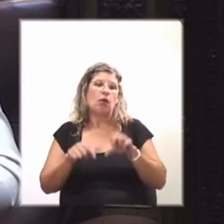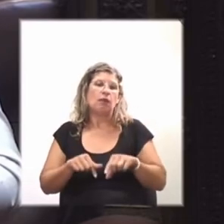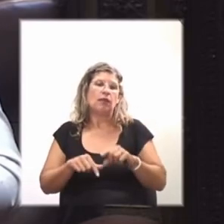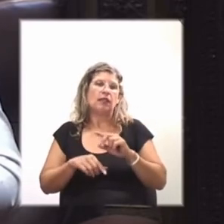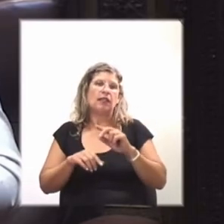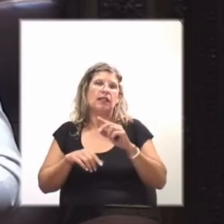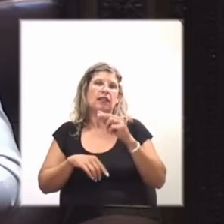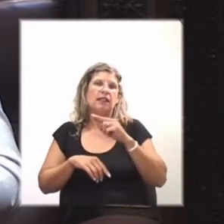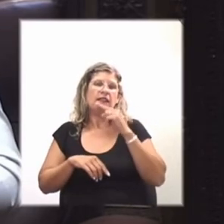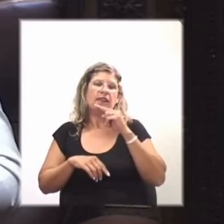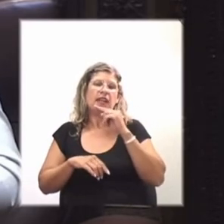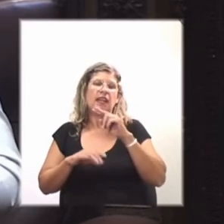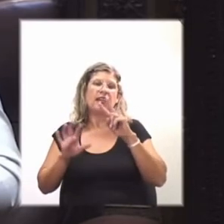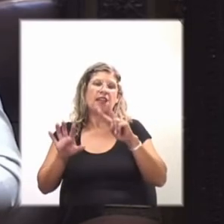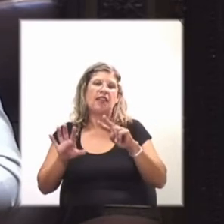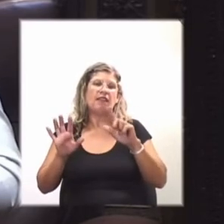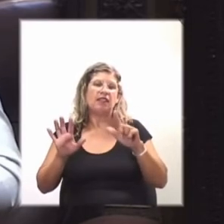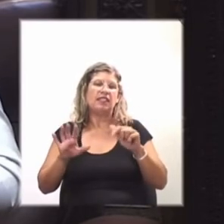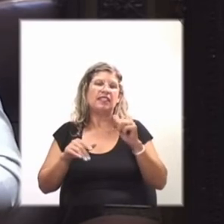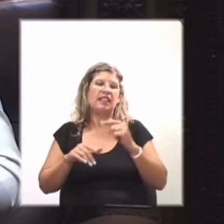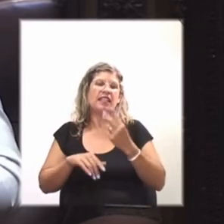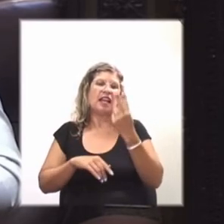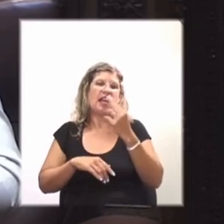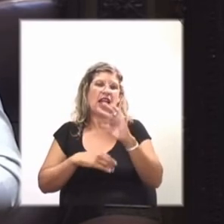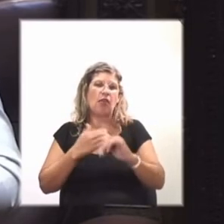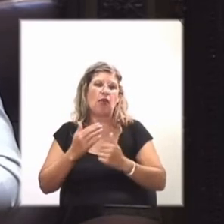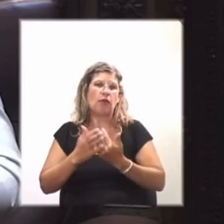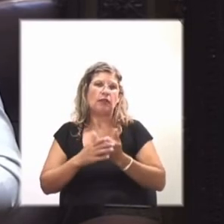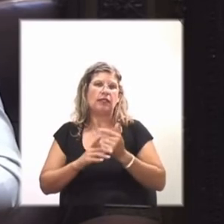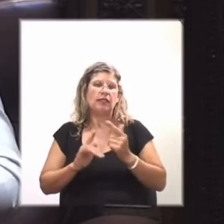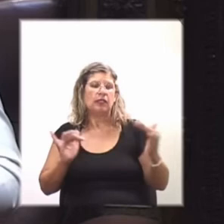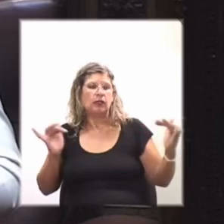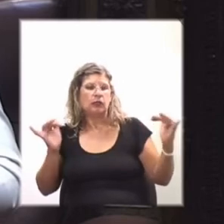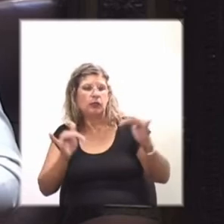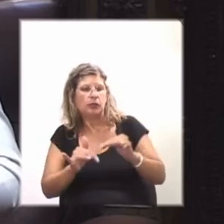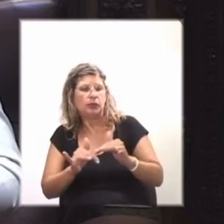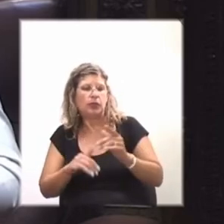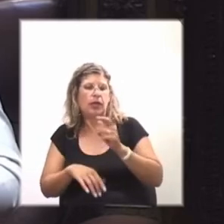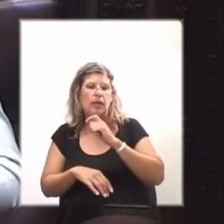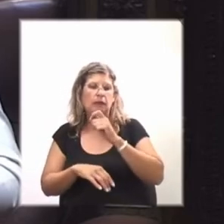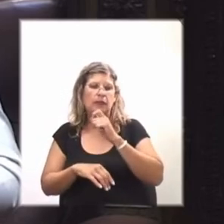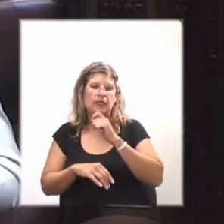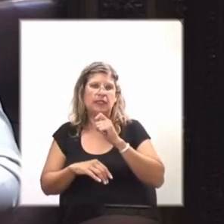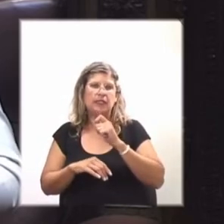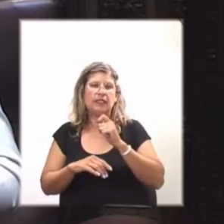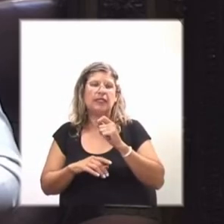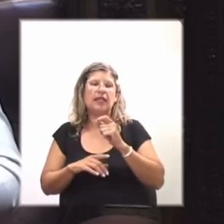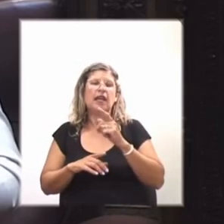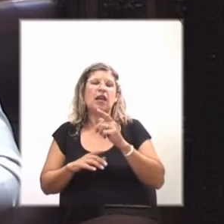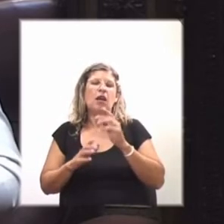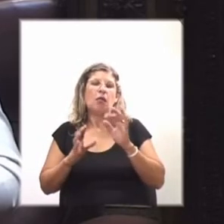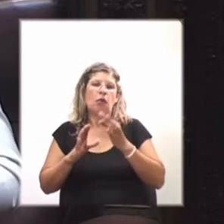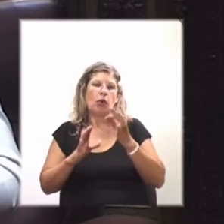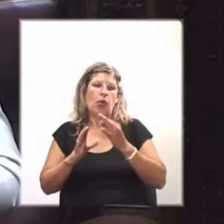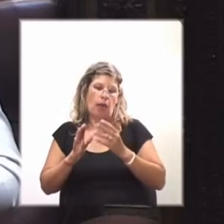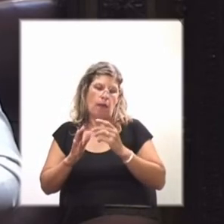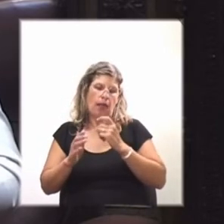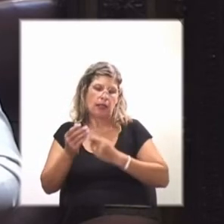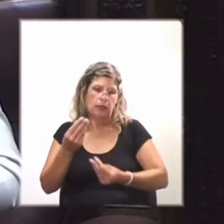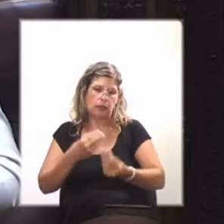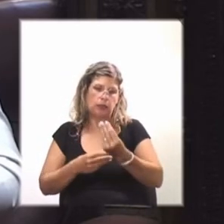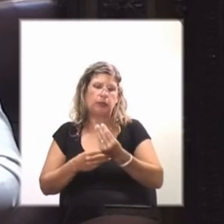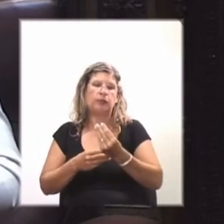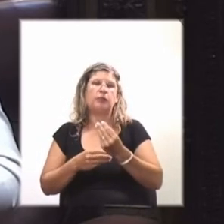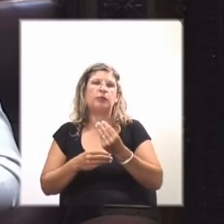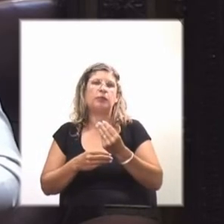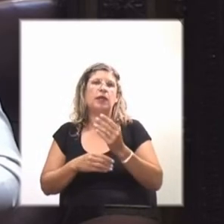a las 2 de la madrugada se convocó de urgencia a la prensa. Bordaberry emplazó a Valle a fundamentar sus